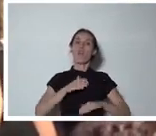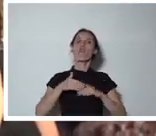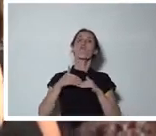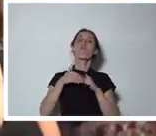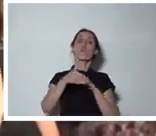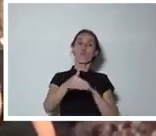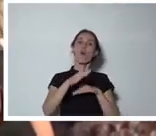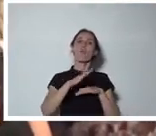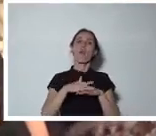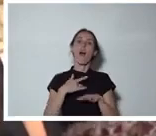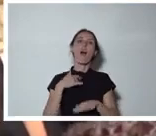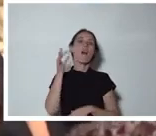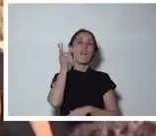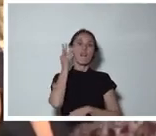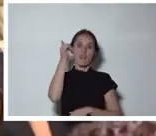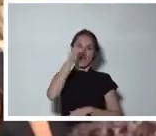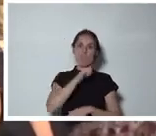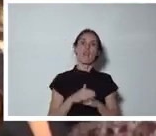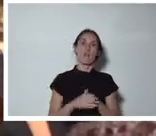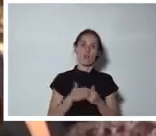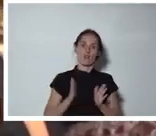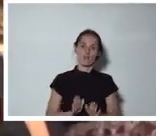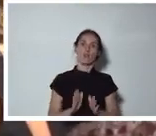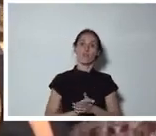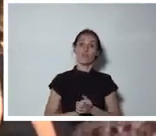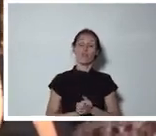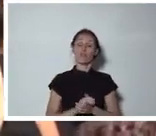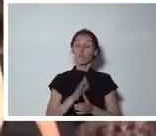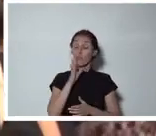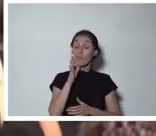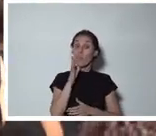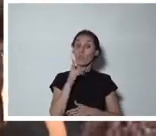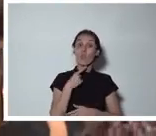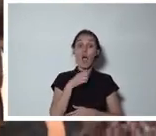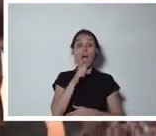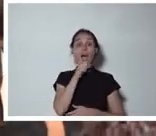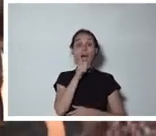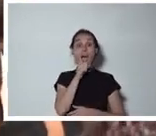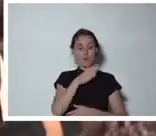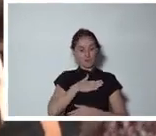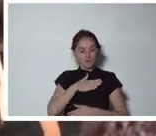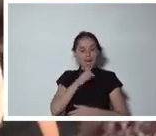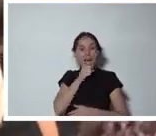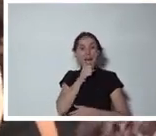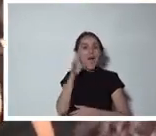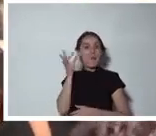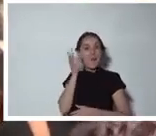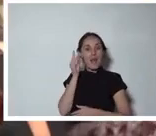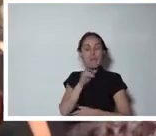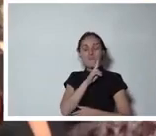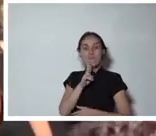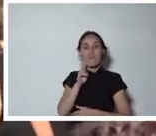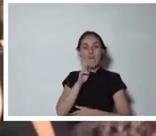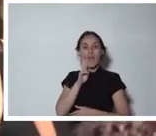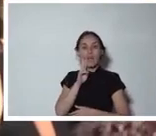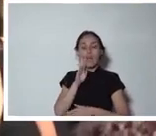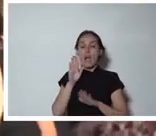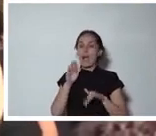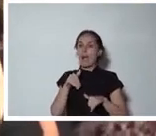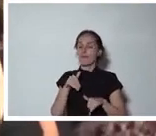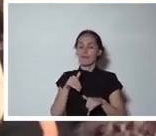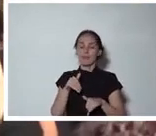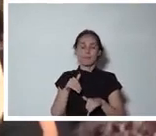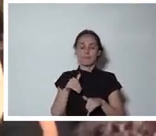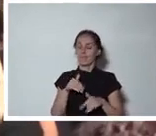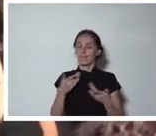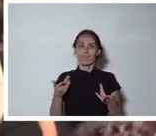tenido que sacrificar y nuestras abuelas muchísimo de sus autonomías para que nosotras hoy podamos estar acá Tenemos que